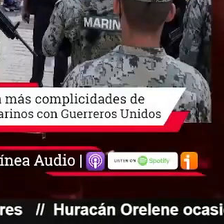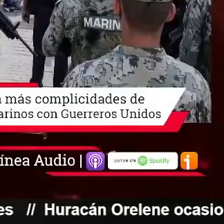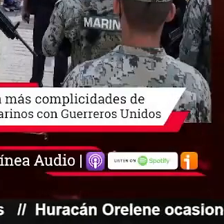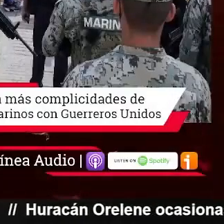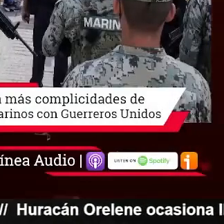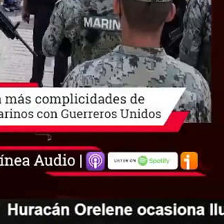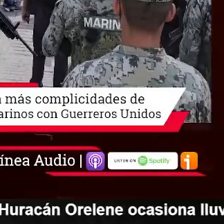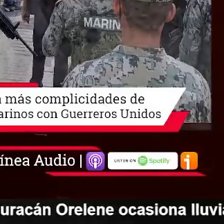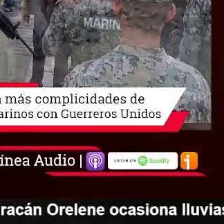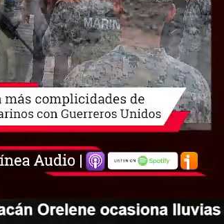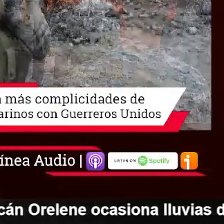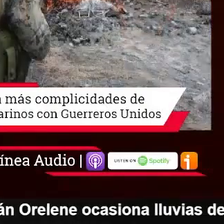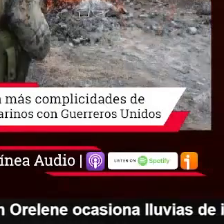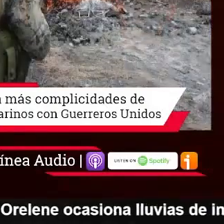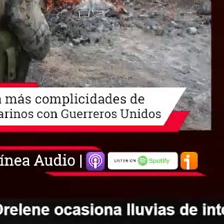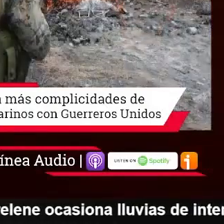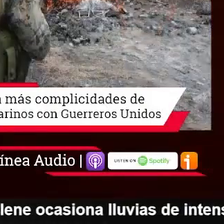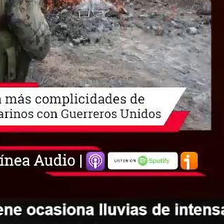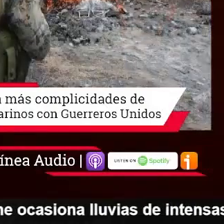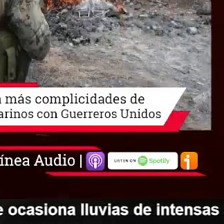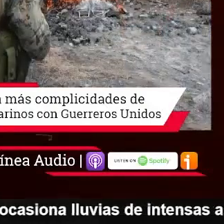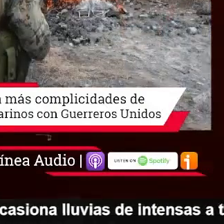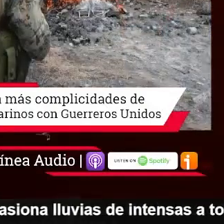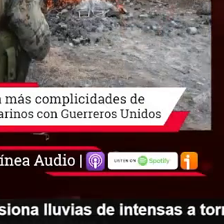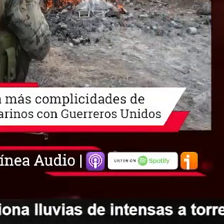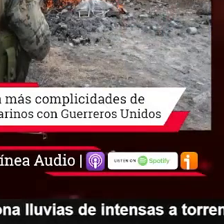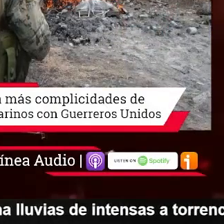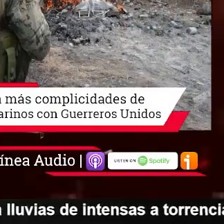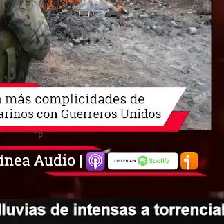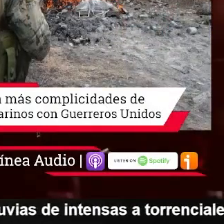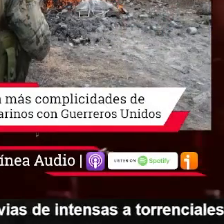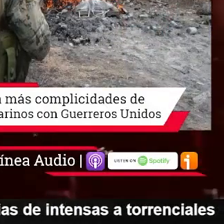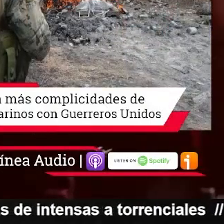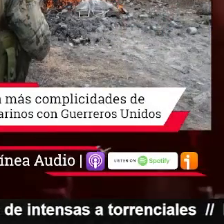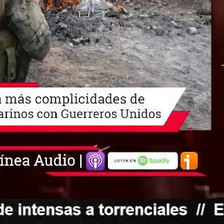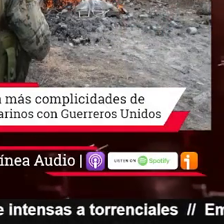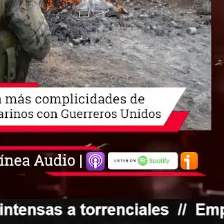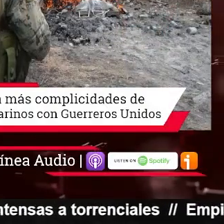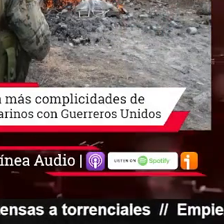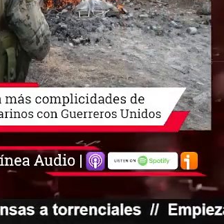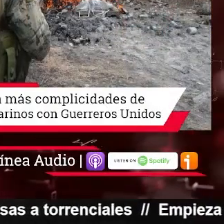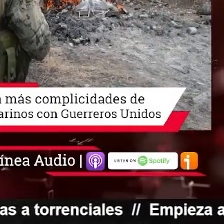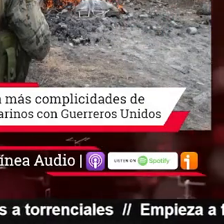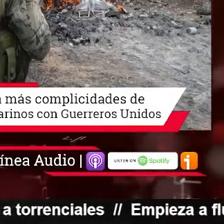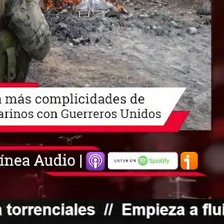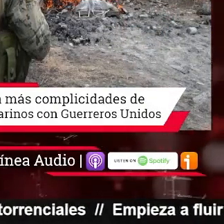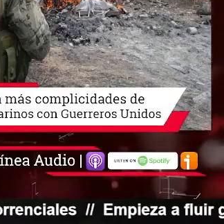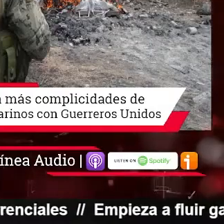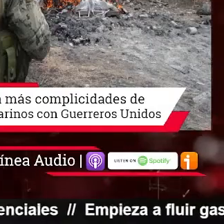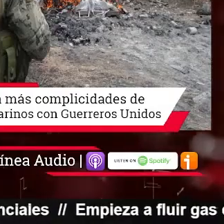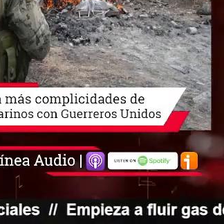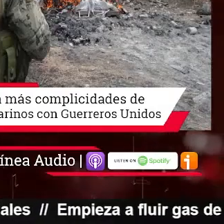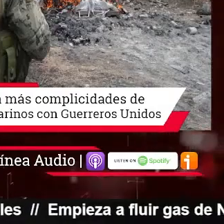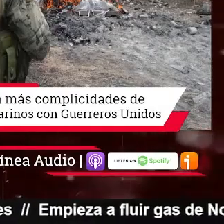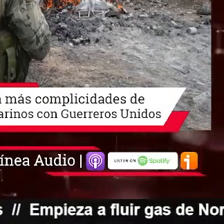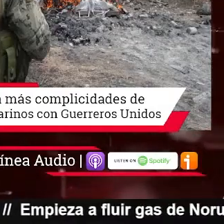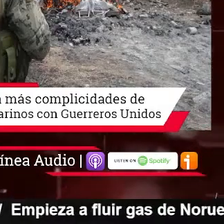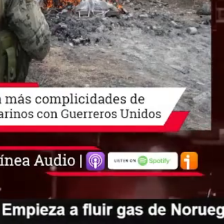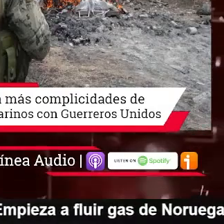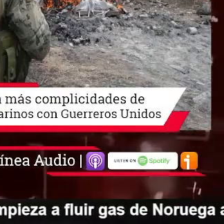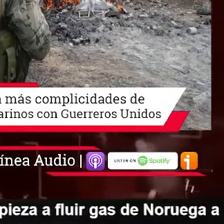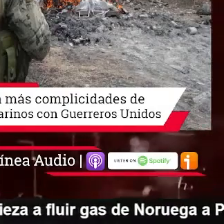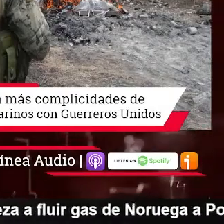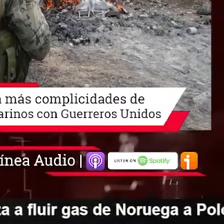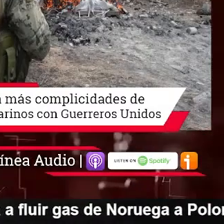Hay los mensajes que destaca el GIEI. Además, Claudia Paz y Paz, integrante de este grupo interdisciplinario de